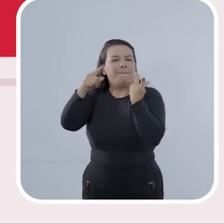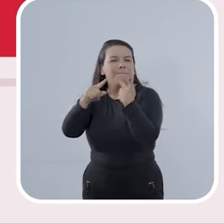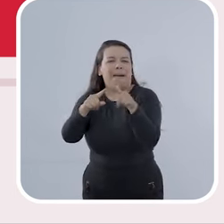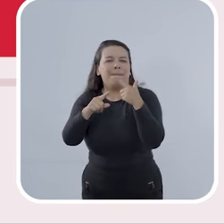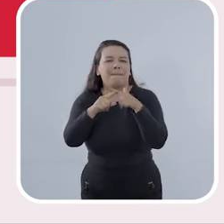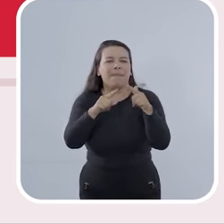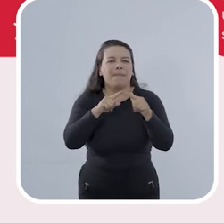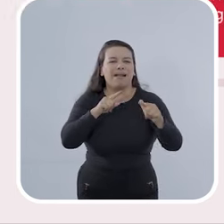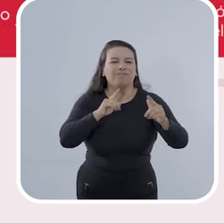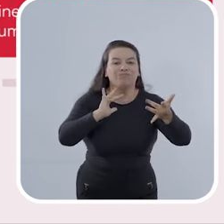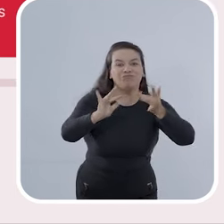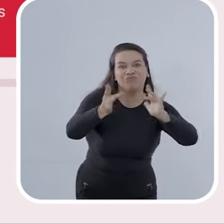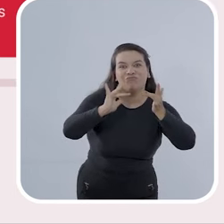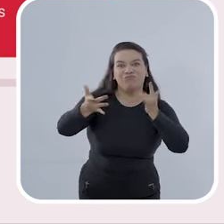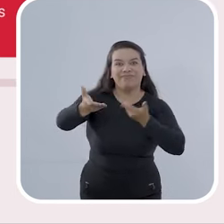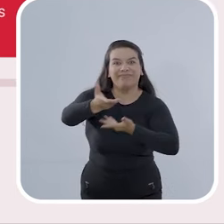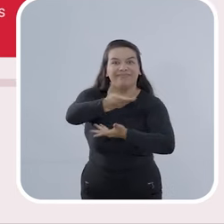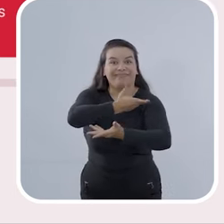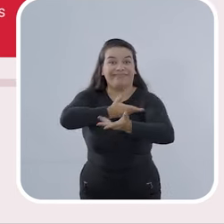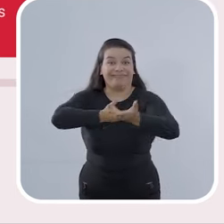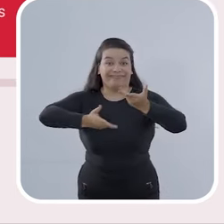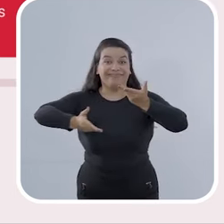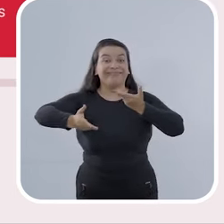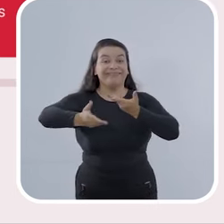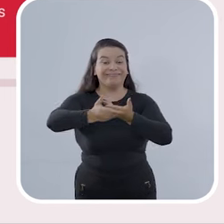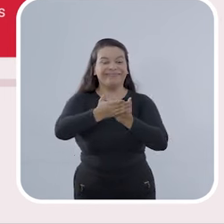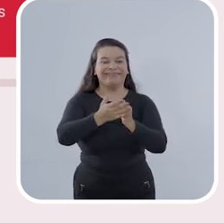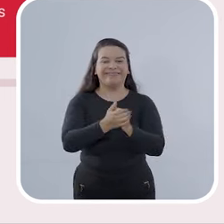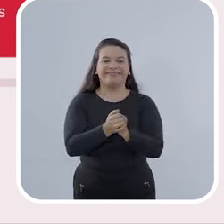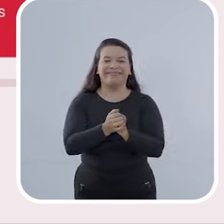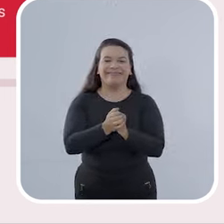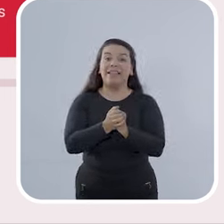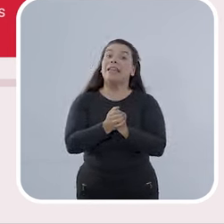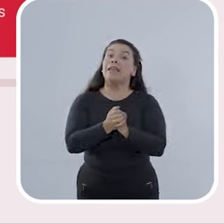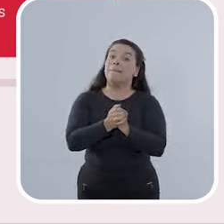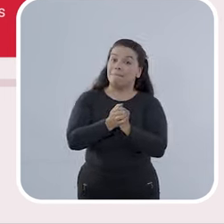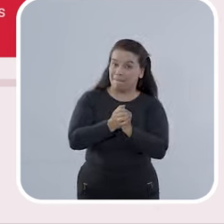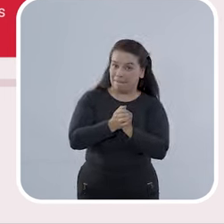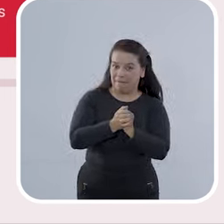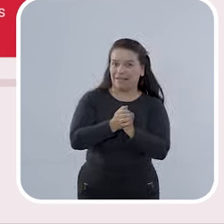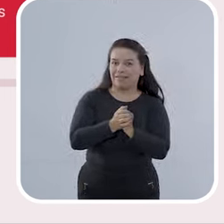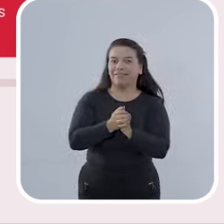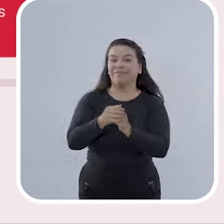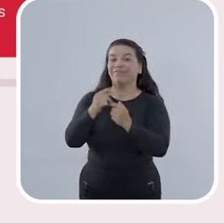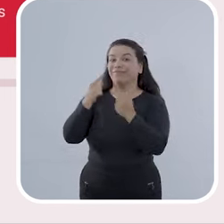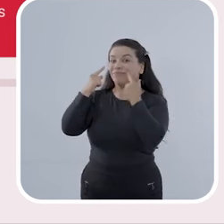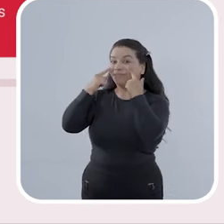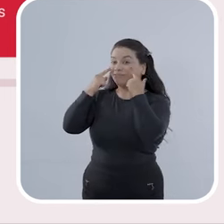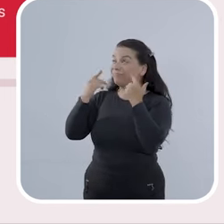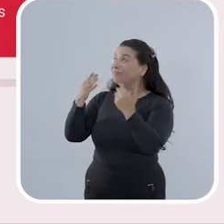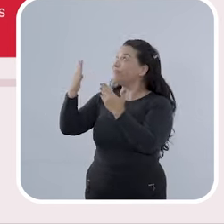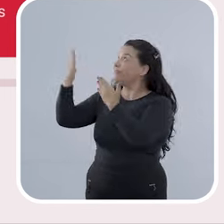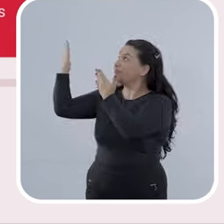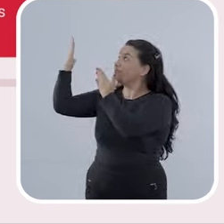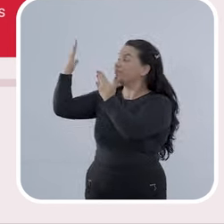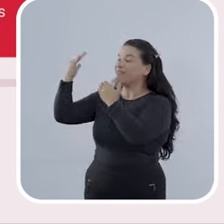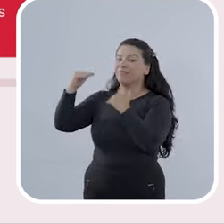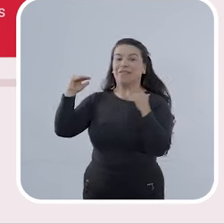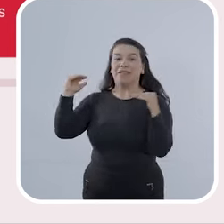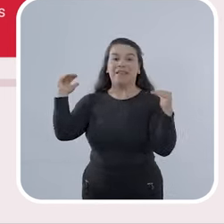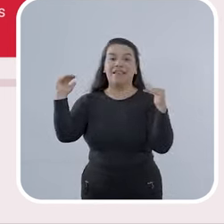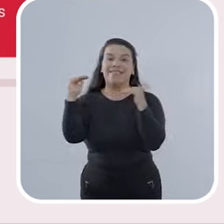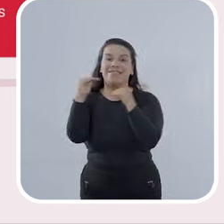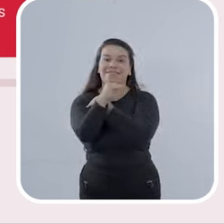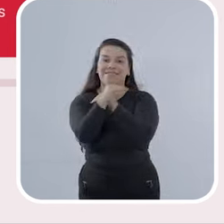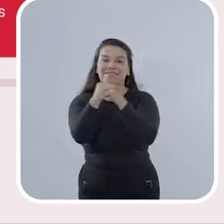artísticos y arbóreos. Las tres propuestas presentadas, abortan diferentes aspectos y desafíos encontrados en el